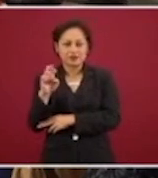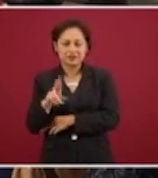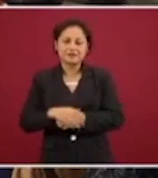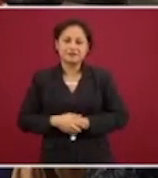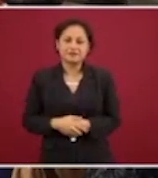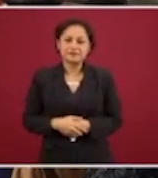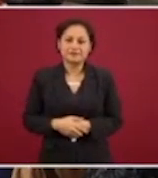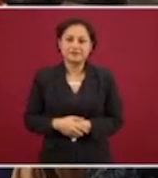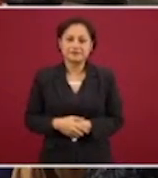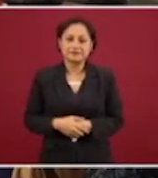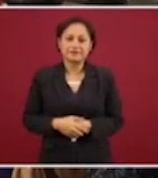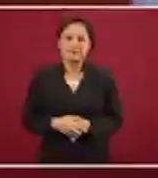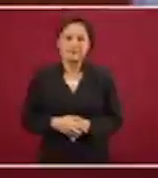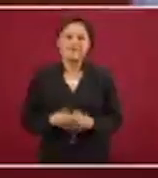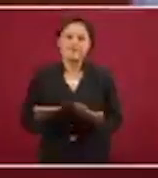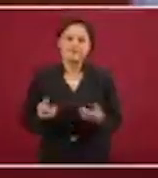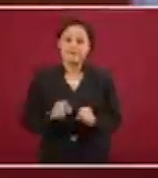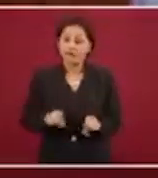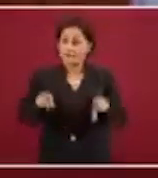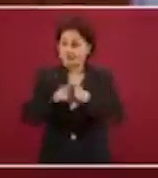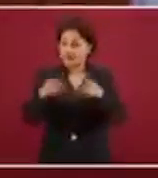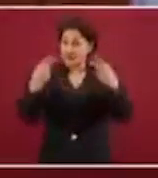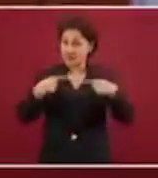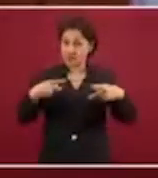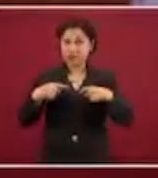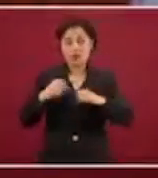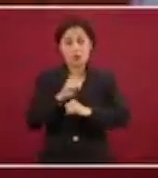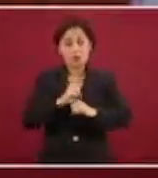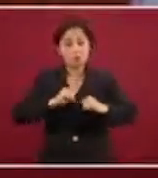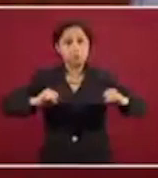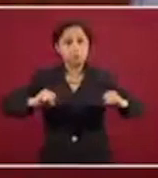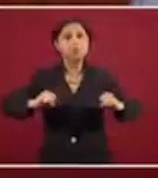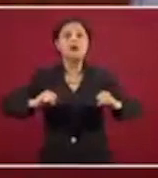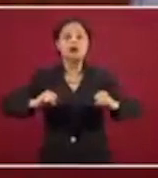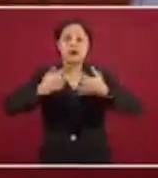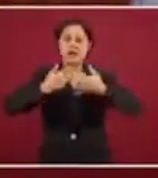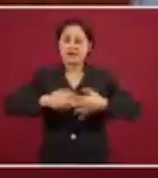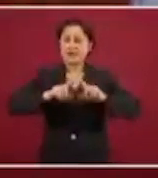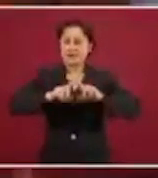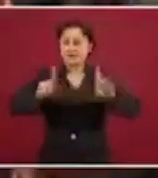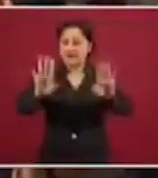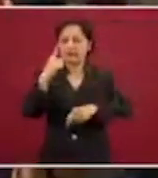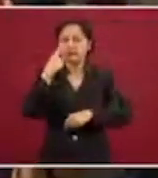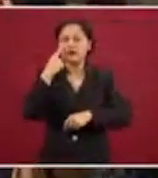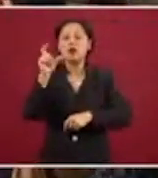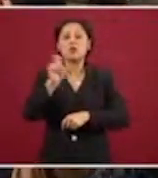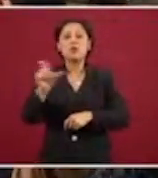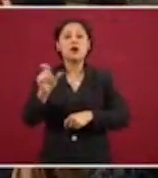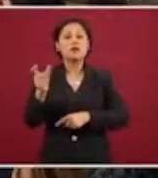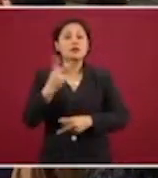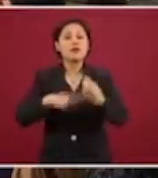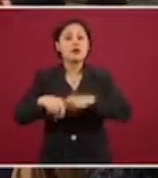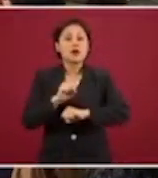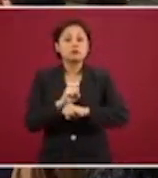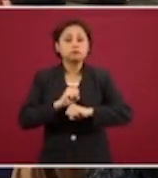también las personas con obesidad, esto me interesa destacar, otro mecanismo diferente. La obesidad altera también